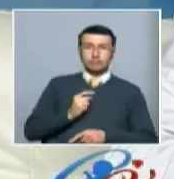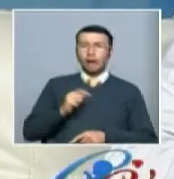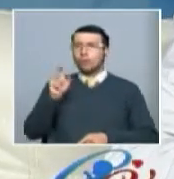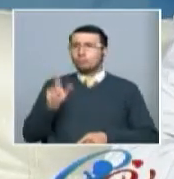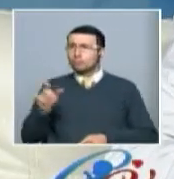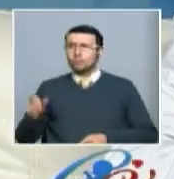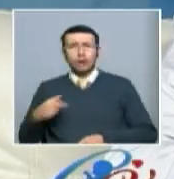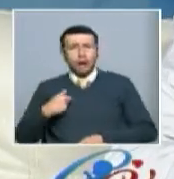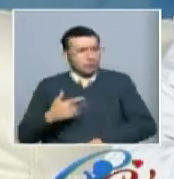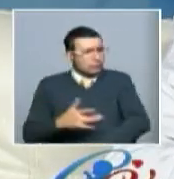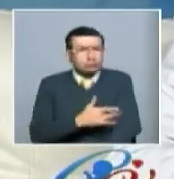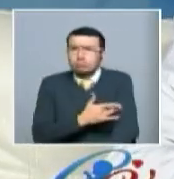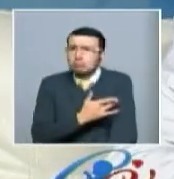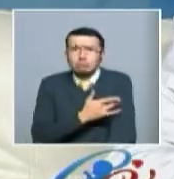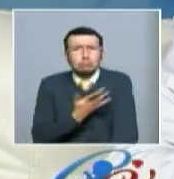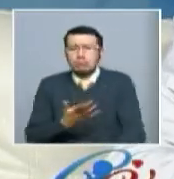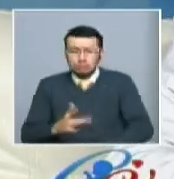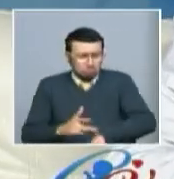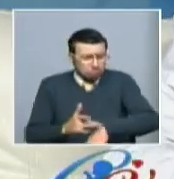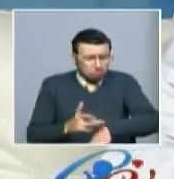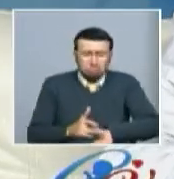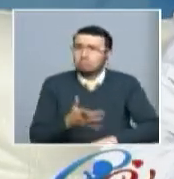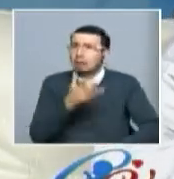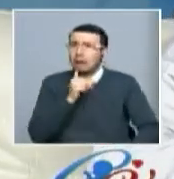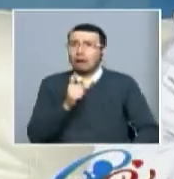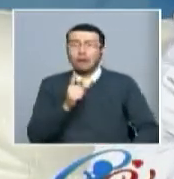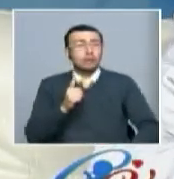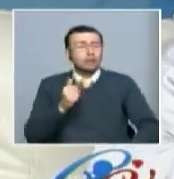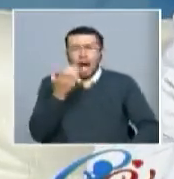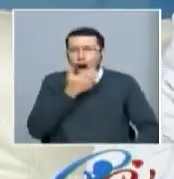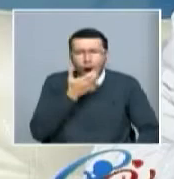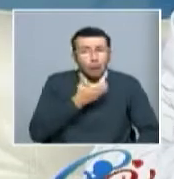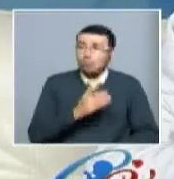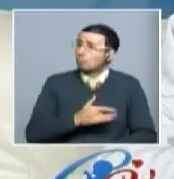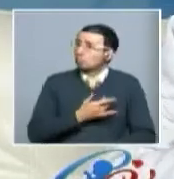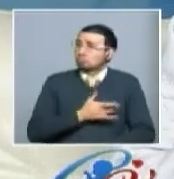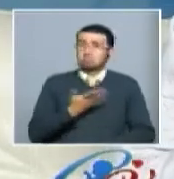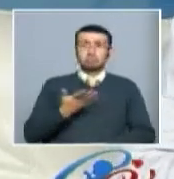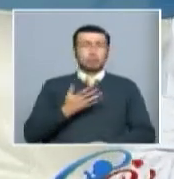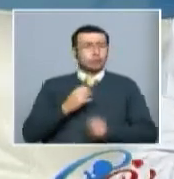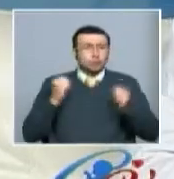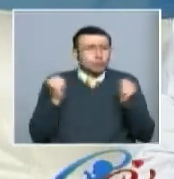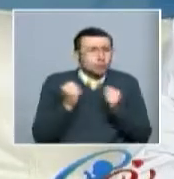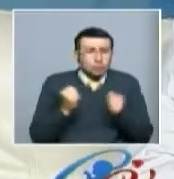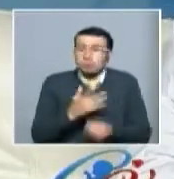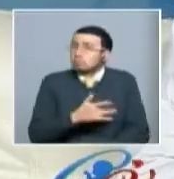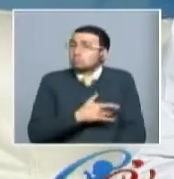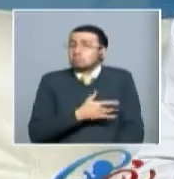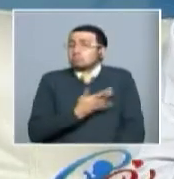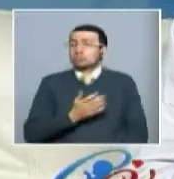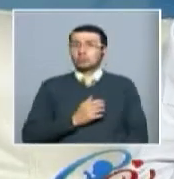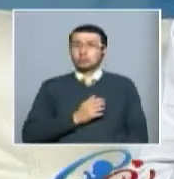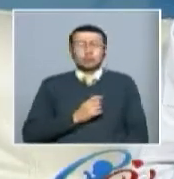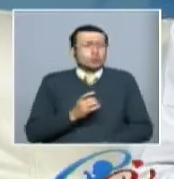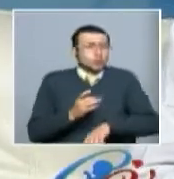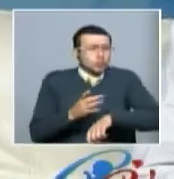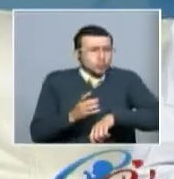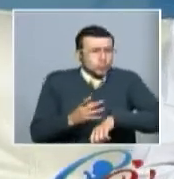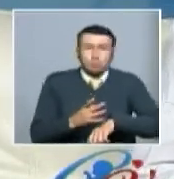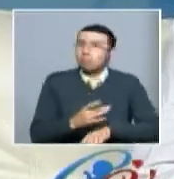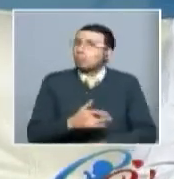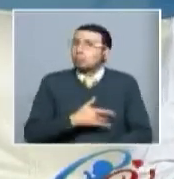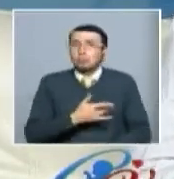sensibilidad, de calor, de frío, de dolores, de parestesias que llamamos nosotros en medicina,